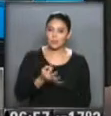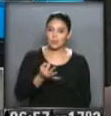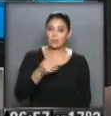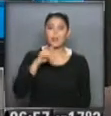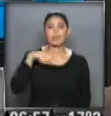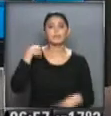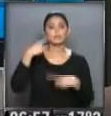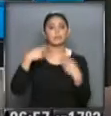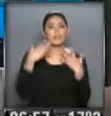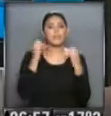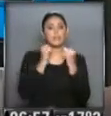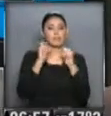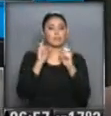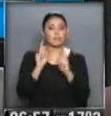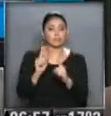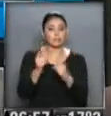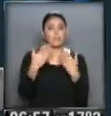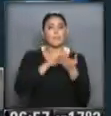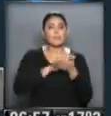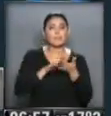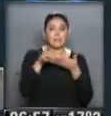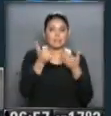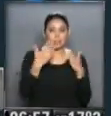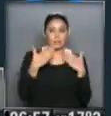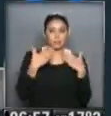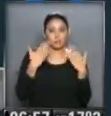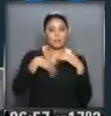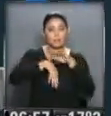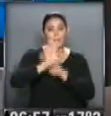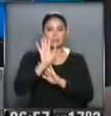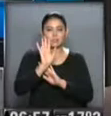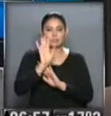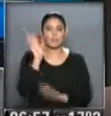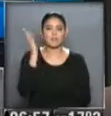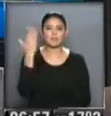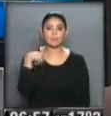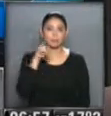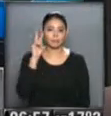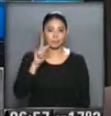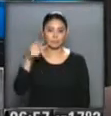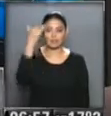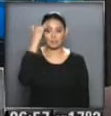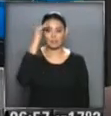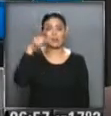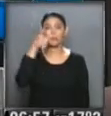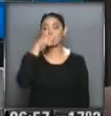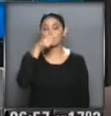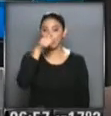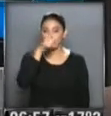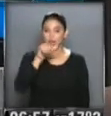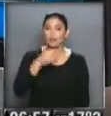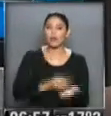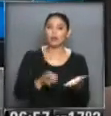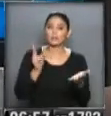meteorológicas. Seguirá el tiempo frío. 6 la mínima, 15 grados apenas la temperatura máxima. Y el día domingo, como les contaba anteriormente,